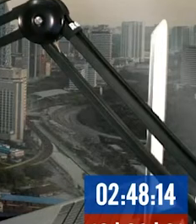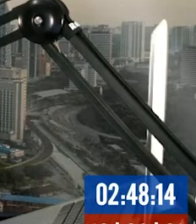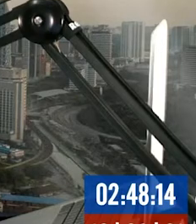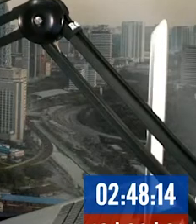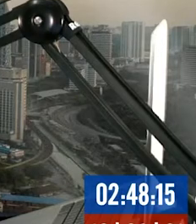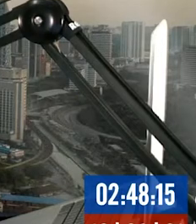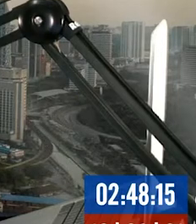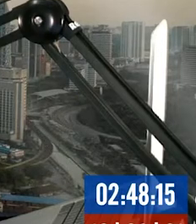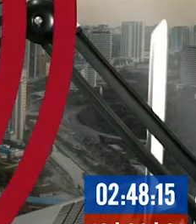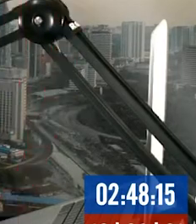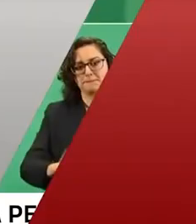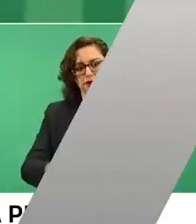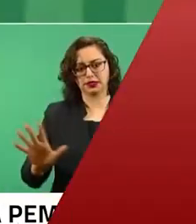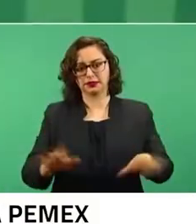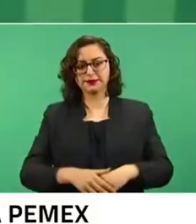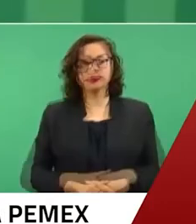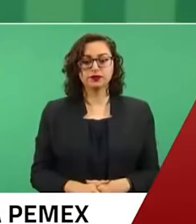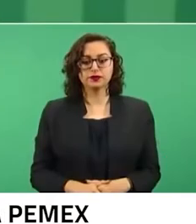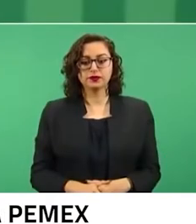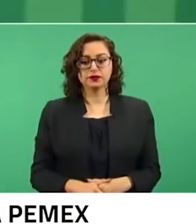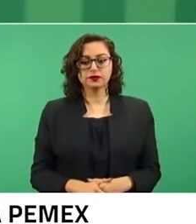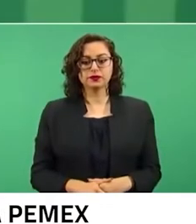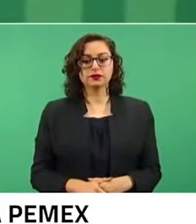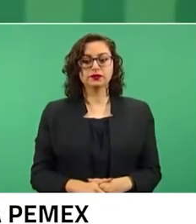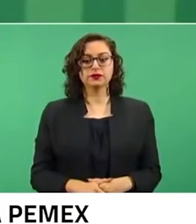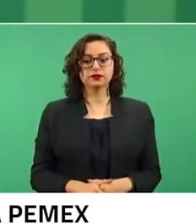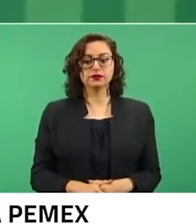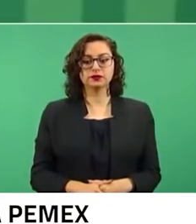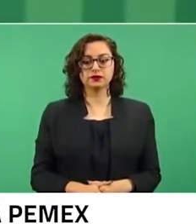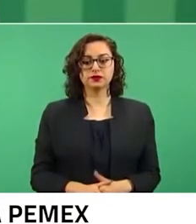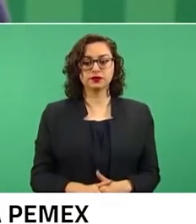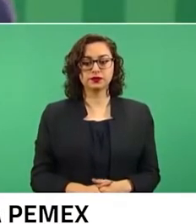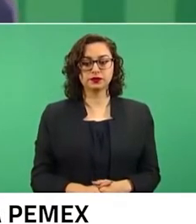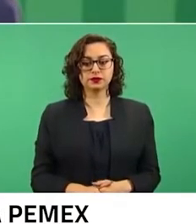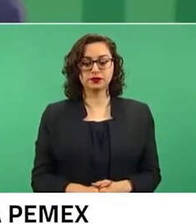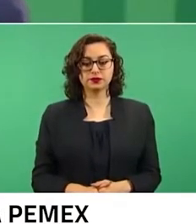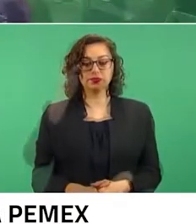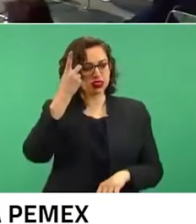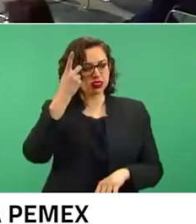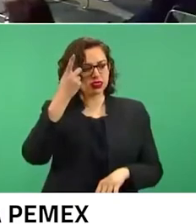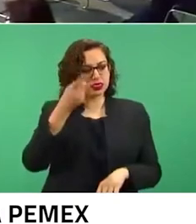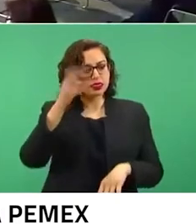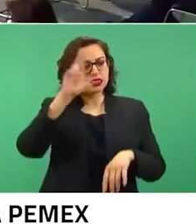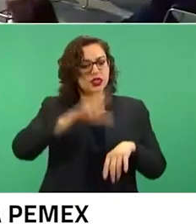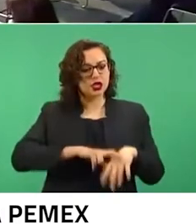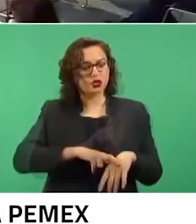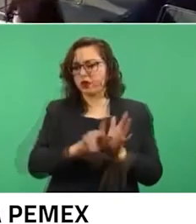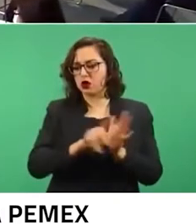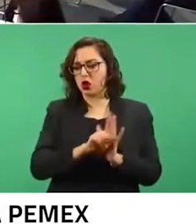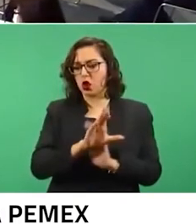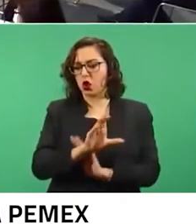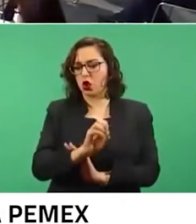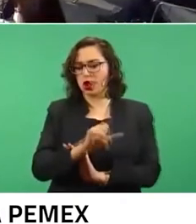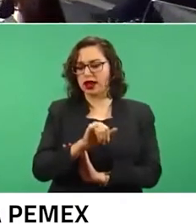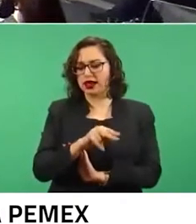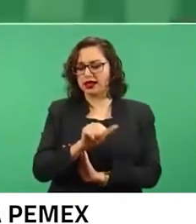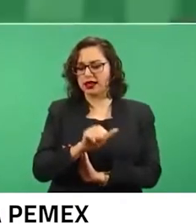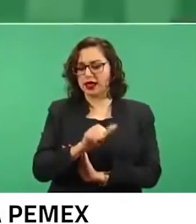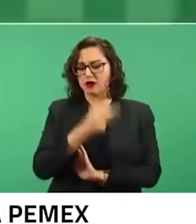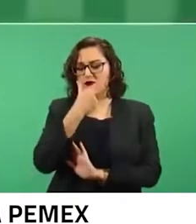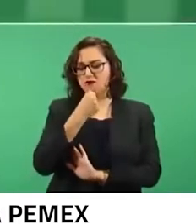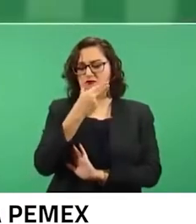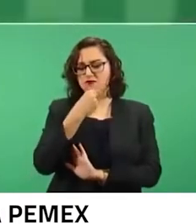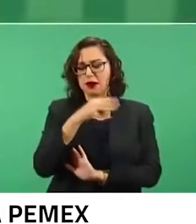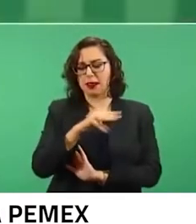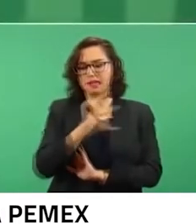dijo el presidente. Aquí creo que el director de Contralínea, Miguel Vadillo, planteó algo